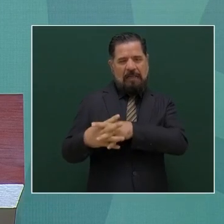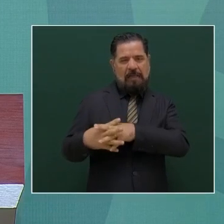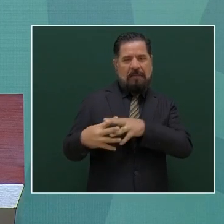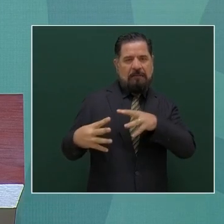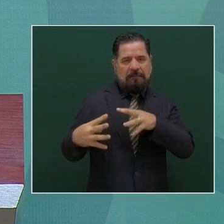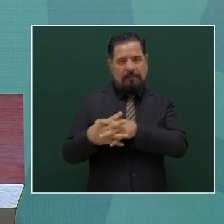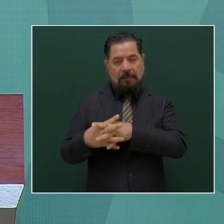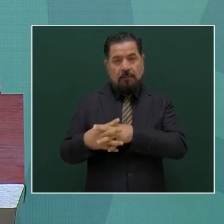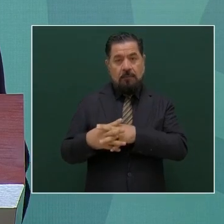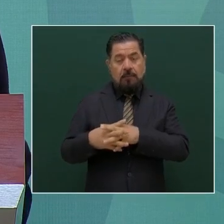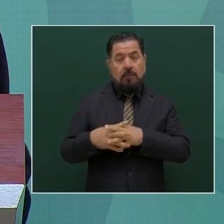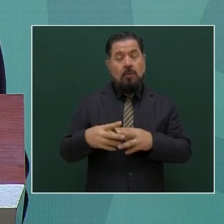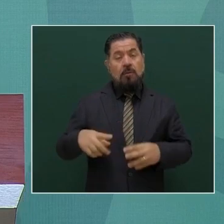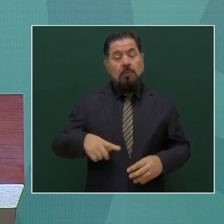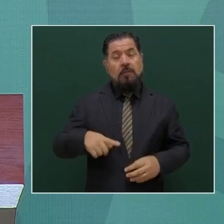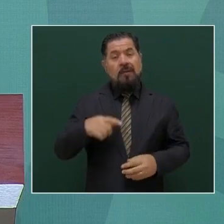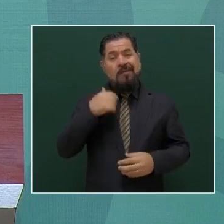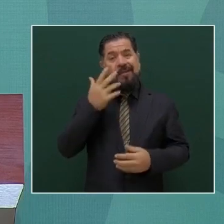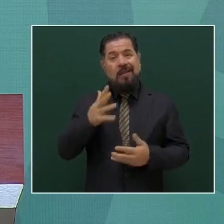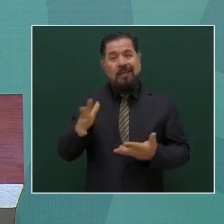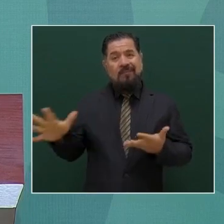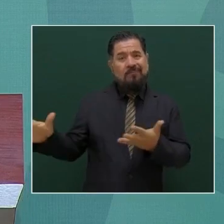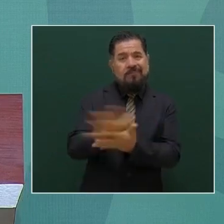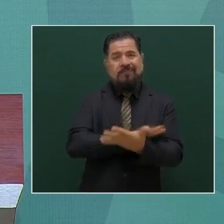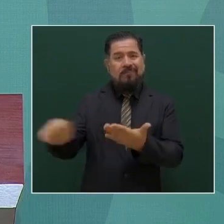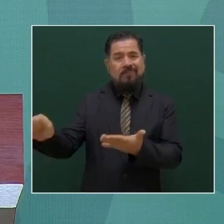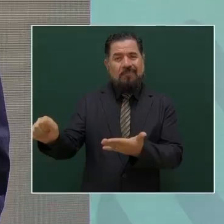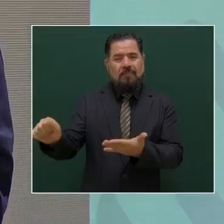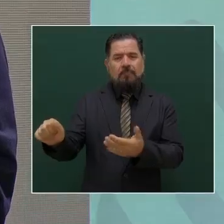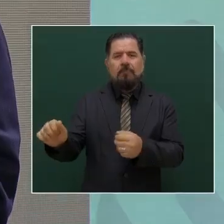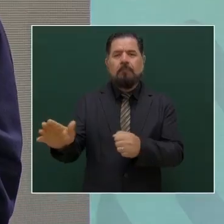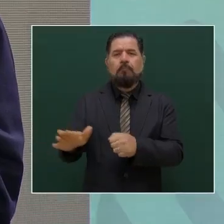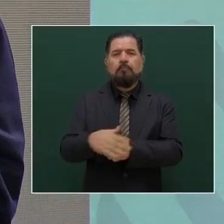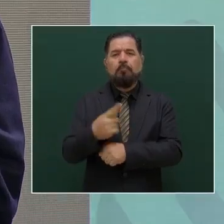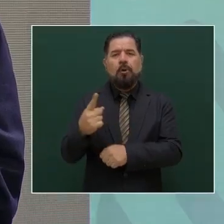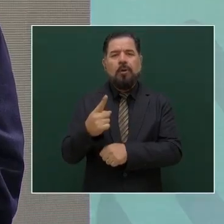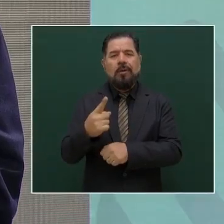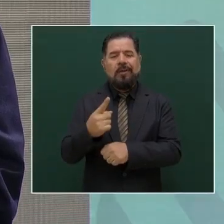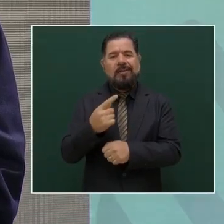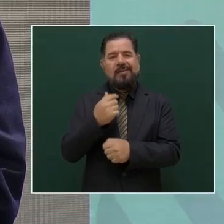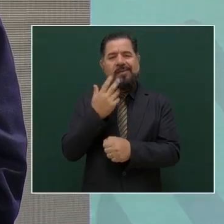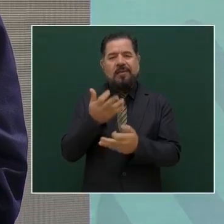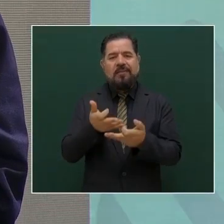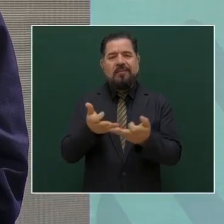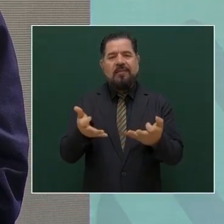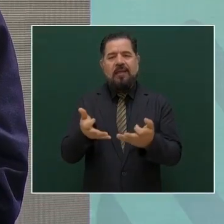exterminio para quitarles sus tierras y sus aguas.